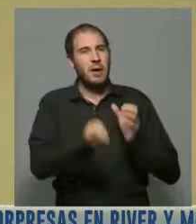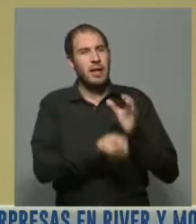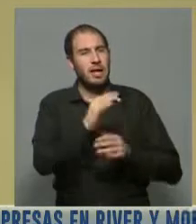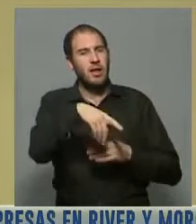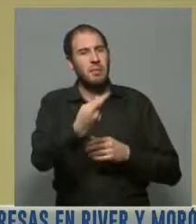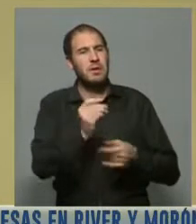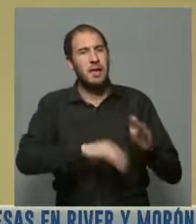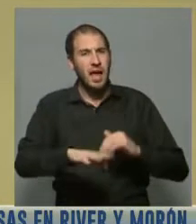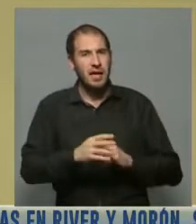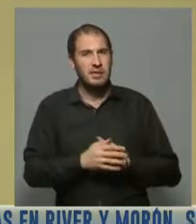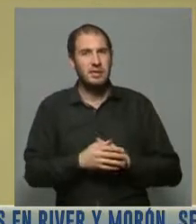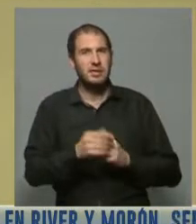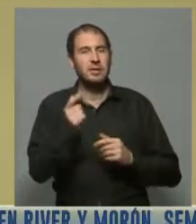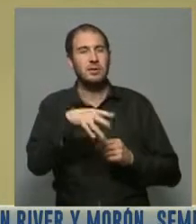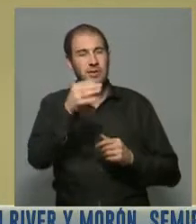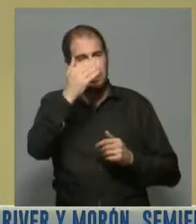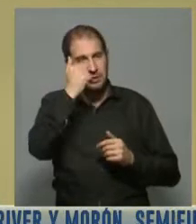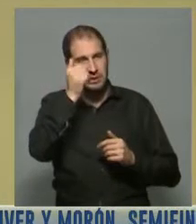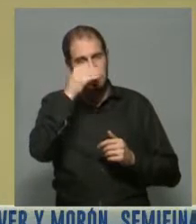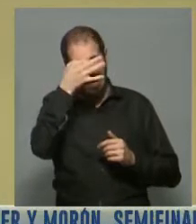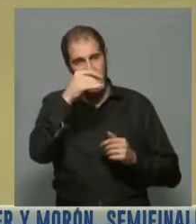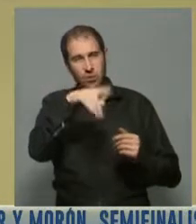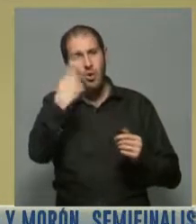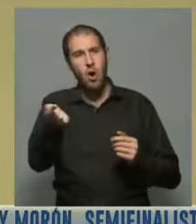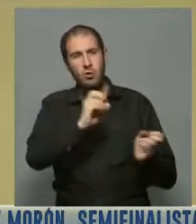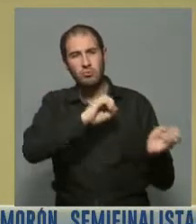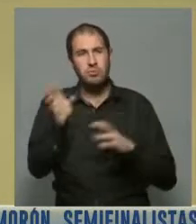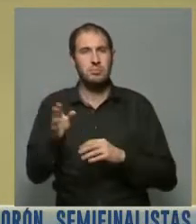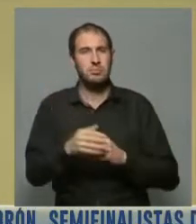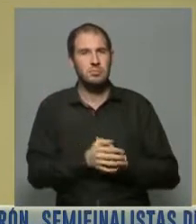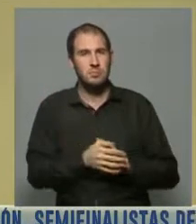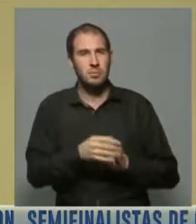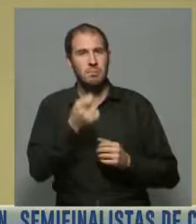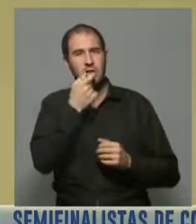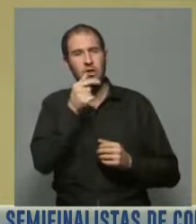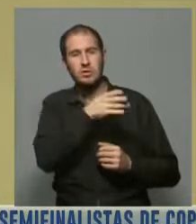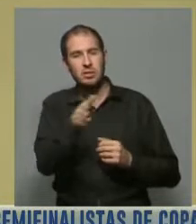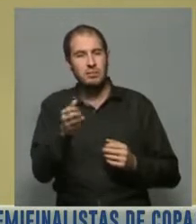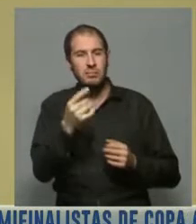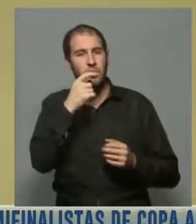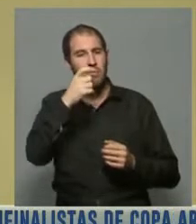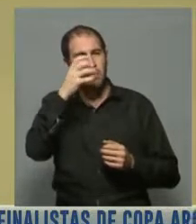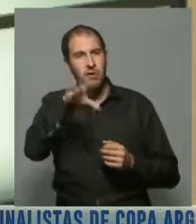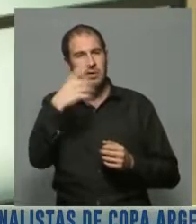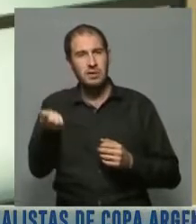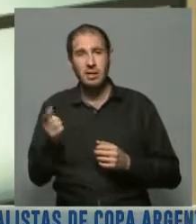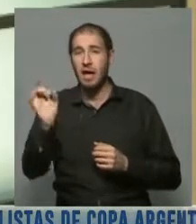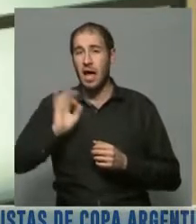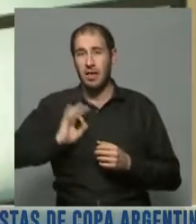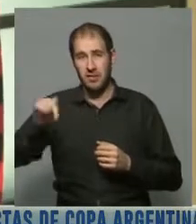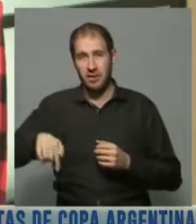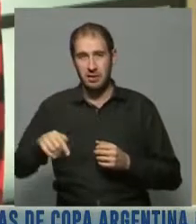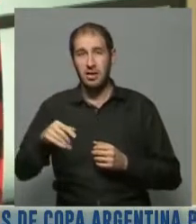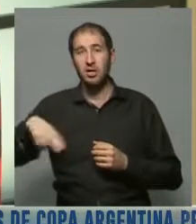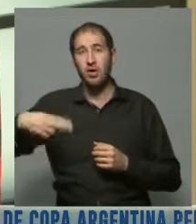estreno? ¿Piensan llevar la obra a algún lugar, a algún otro teatro, por Mendoza o fuera de la provincia? Mira, por ahora, por este año, vamos a estar